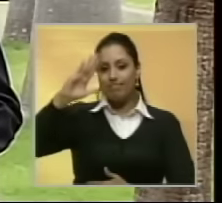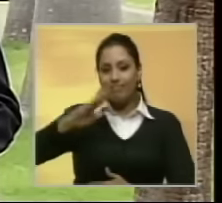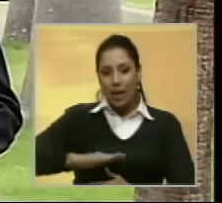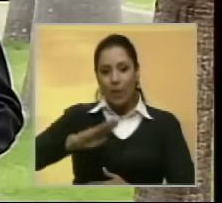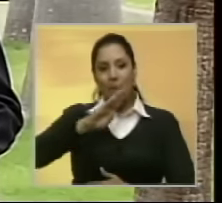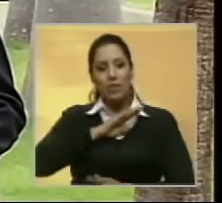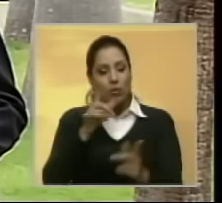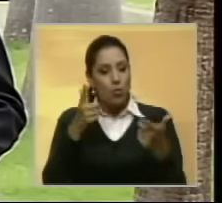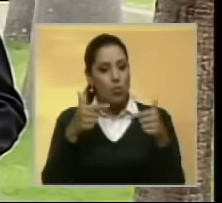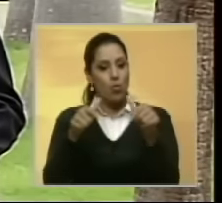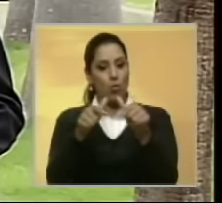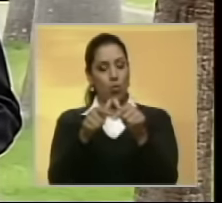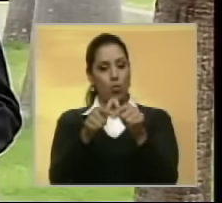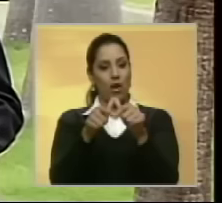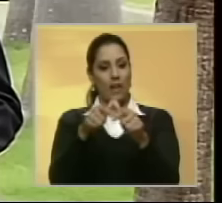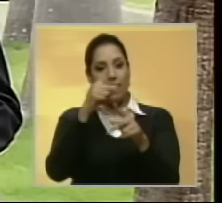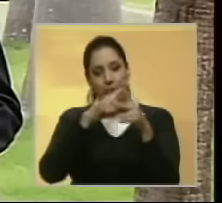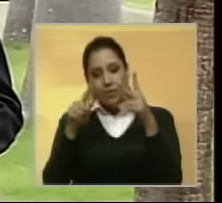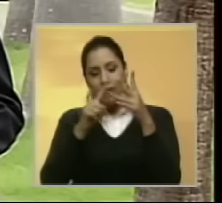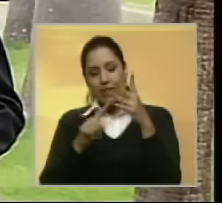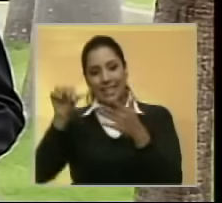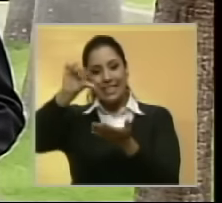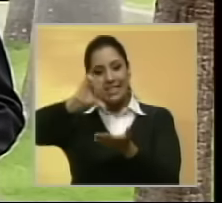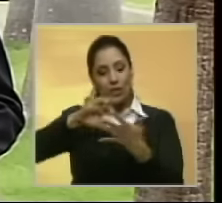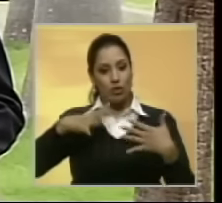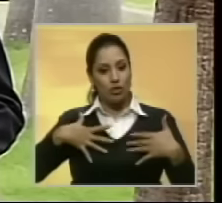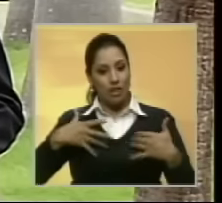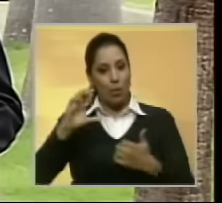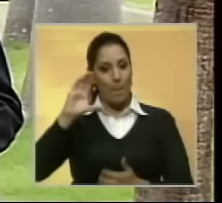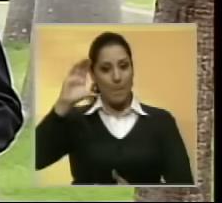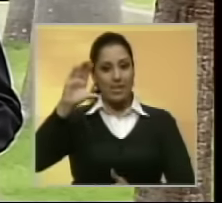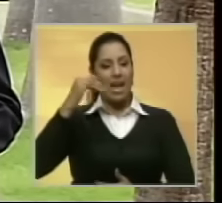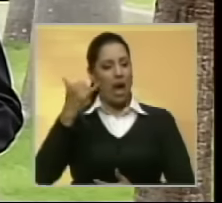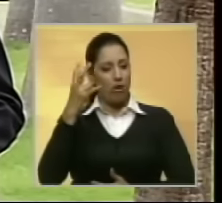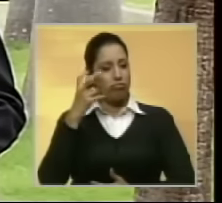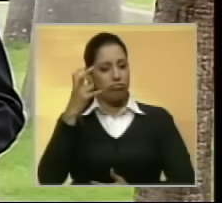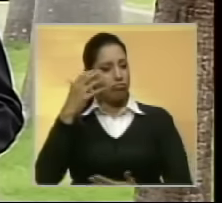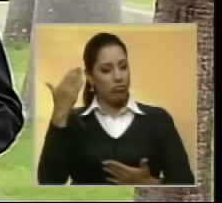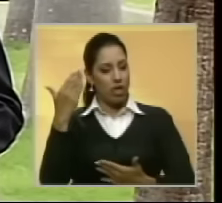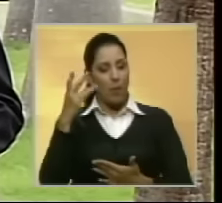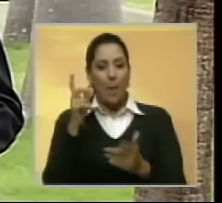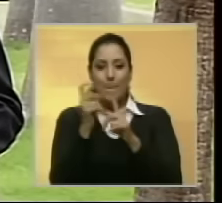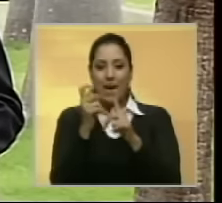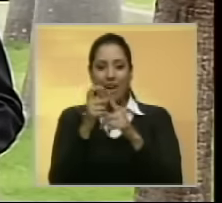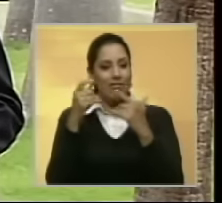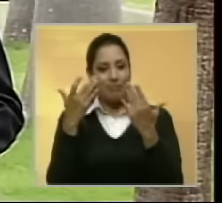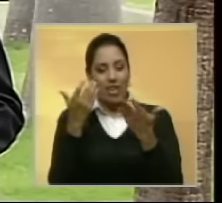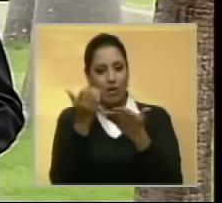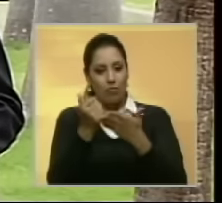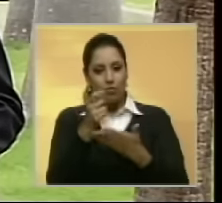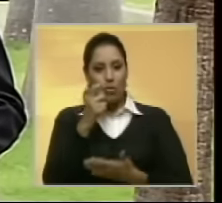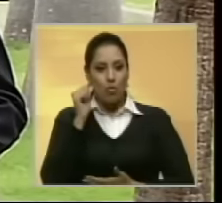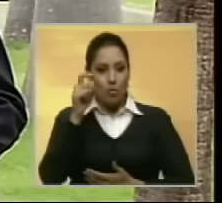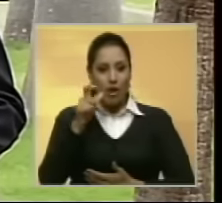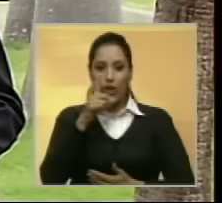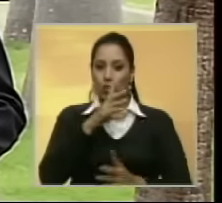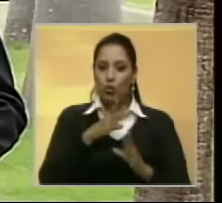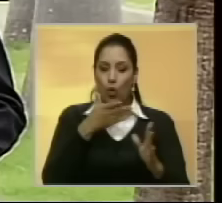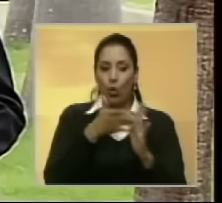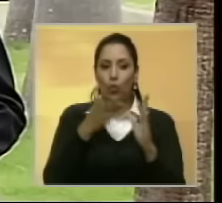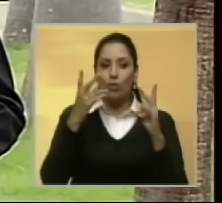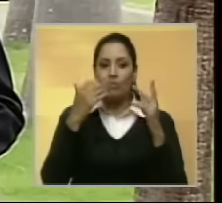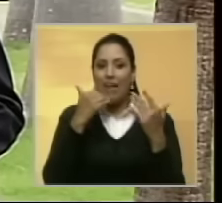están recluidos en varios centros de salud del país. Vamos a escuchar las palabras de Diana D'Agostino en torno